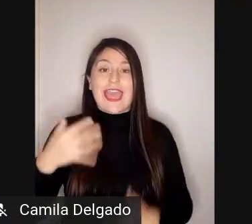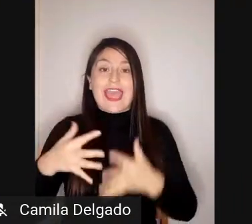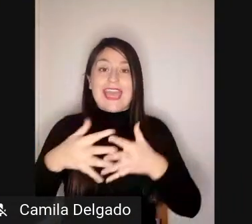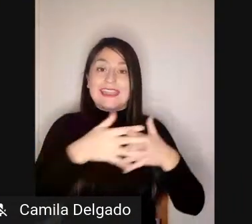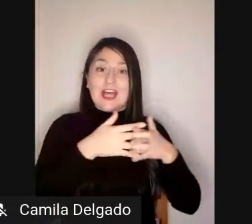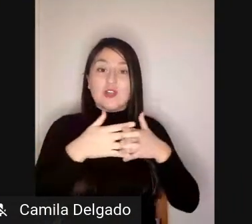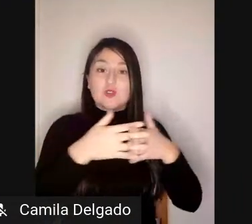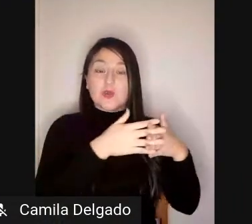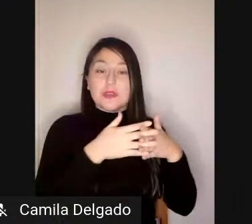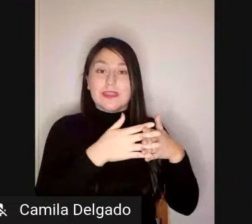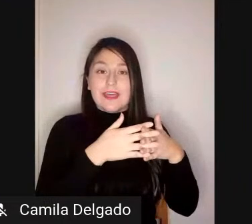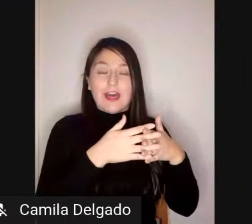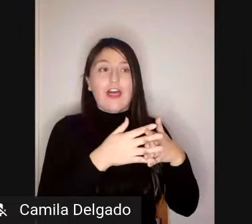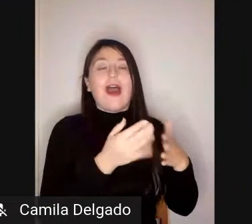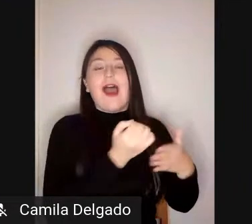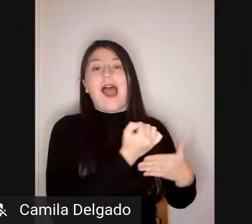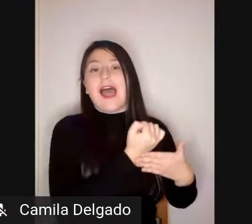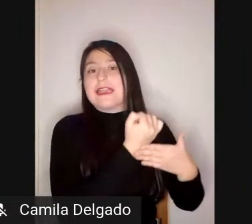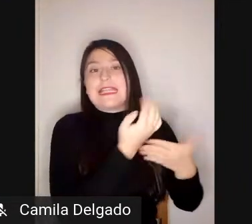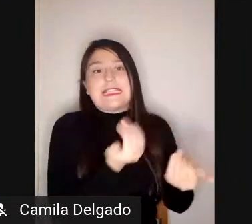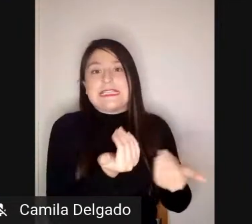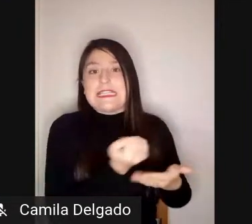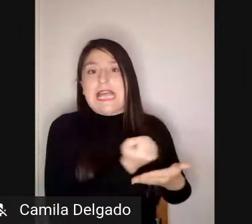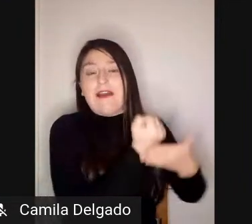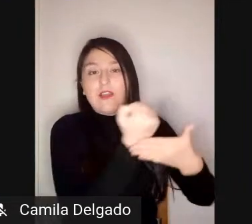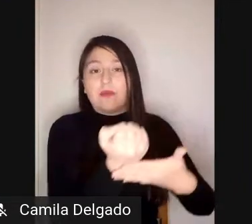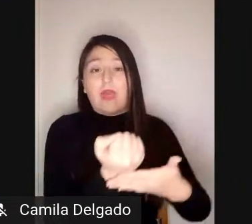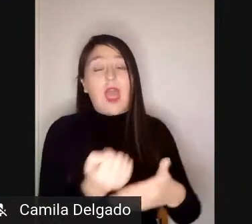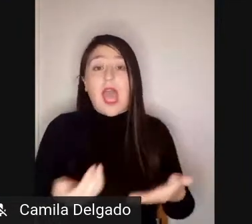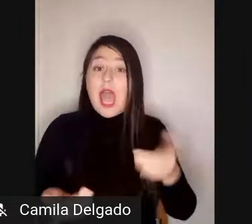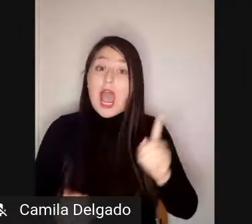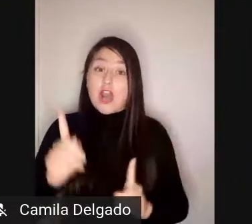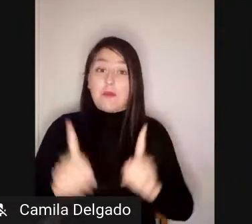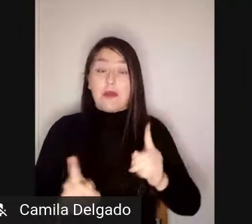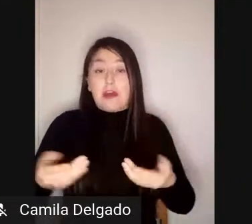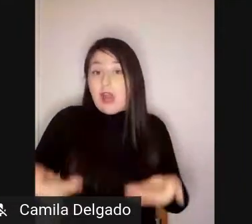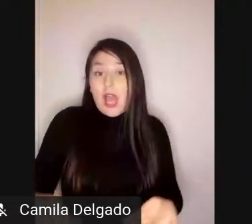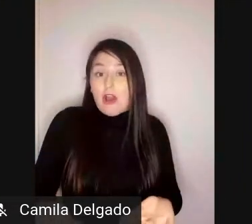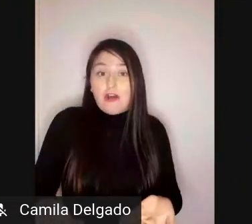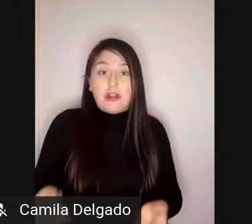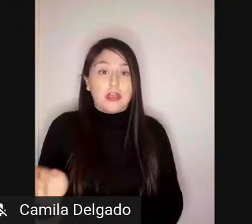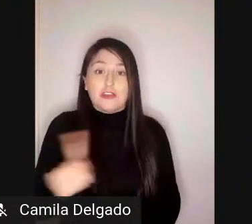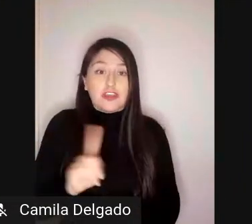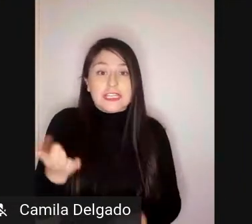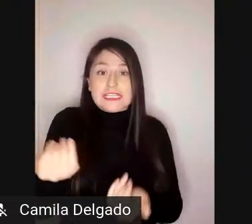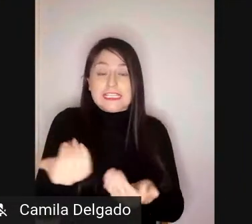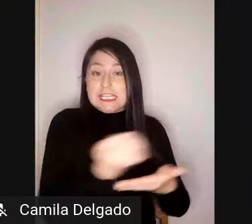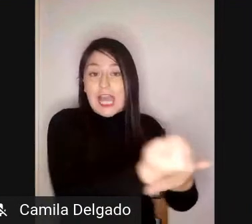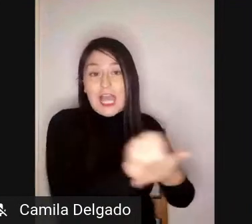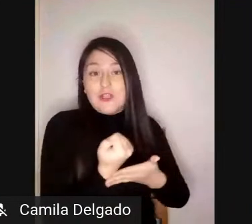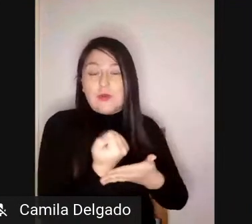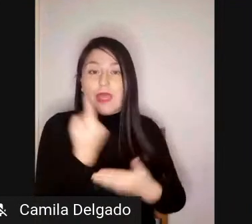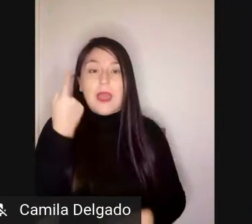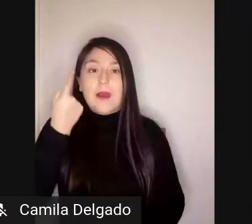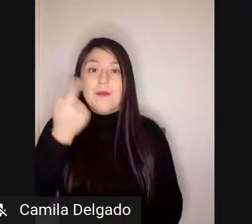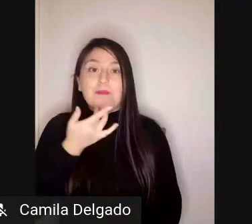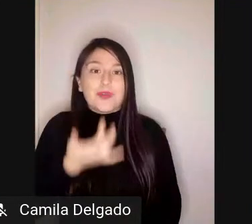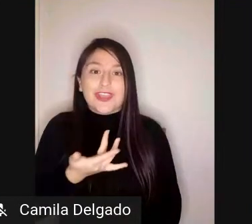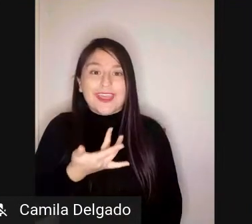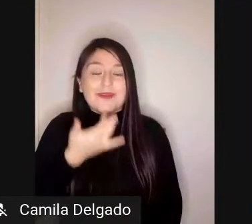la necesitarían, porque cuentan, por ejemplo, con nuestros fondos de pensiones